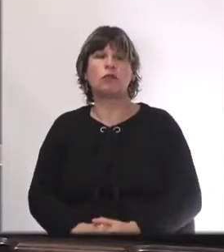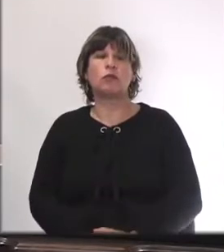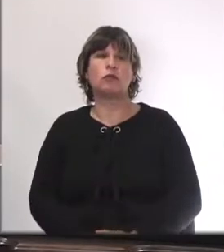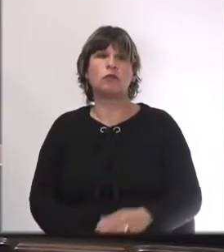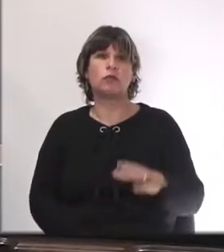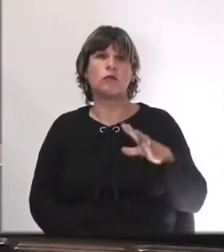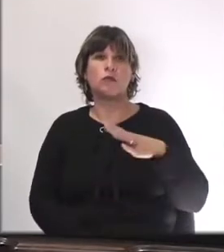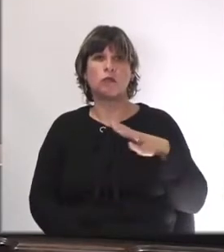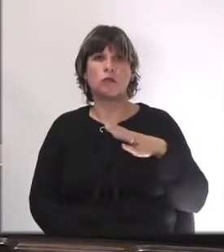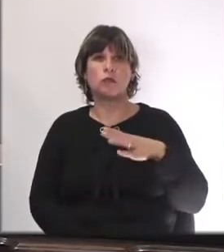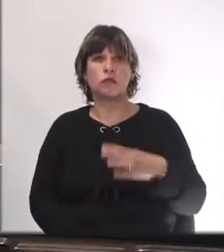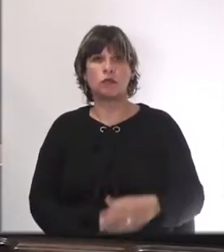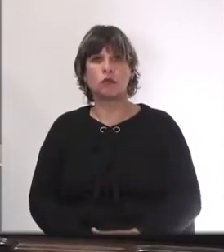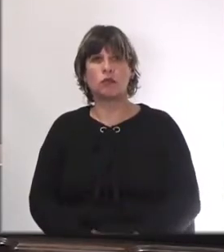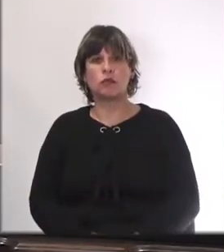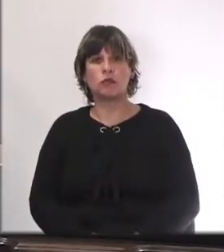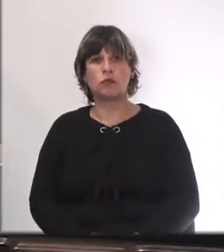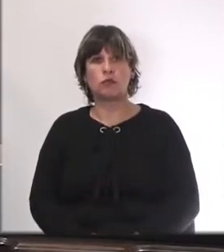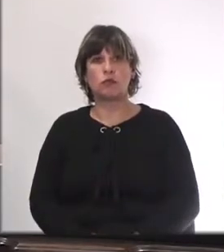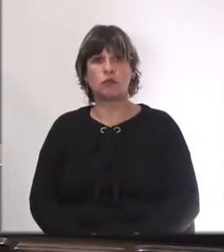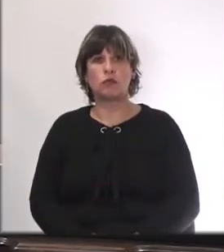Ahí